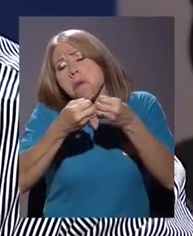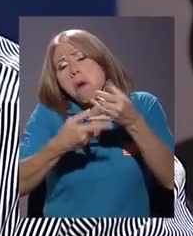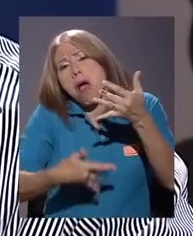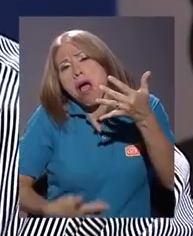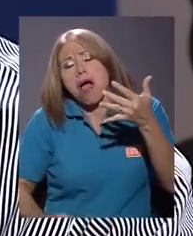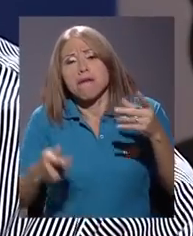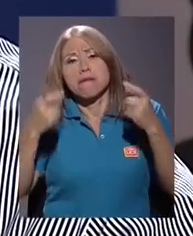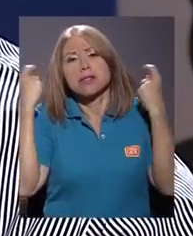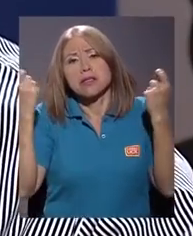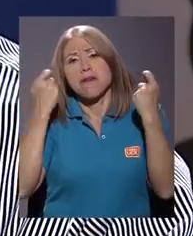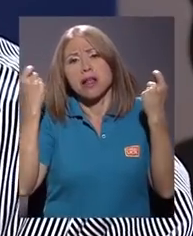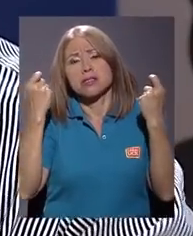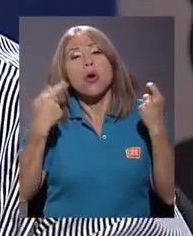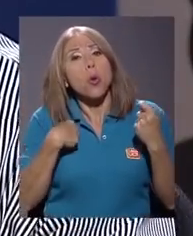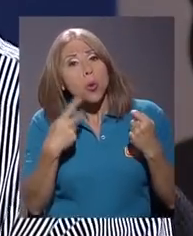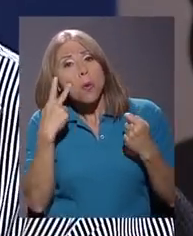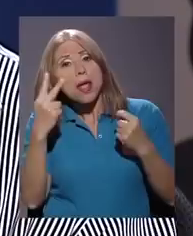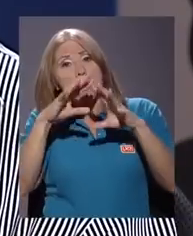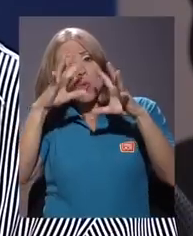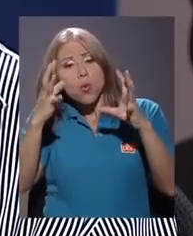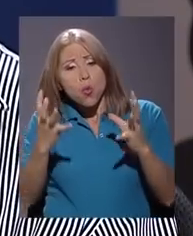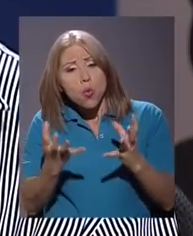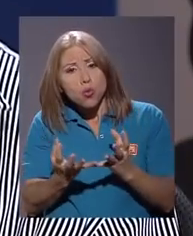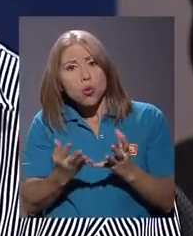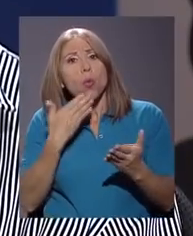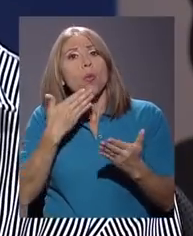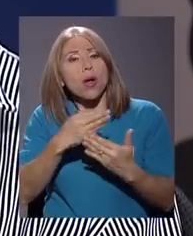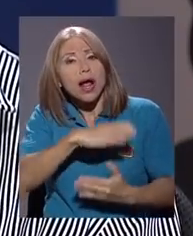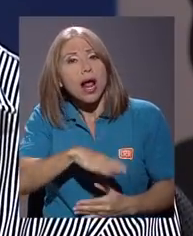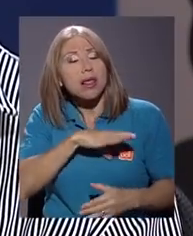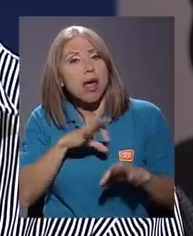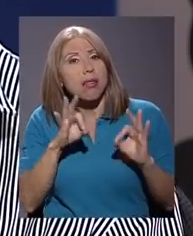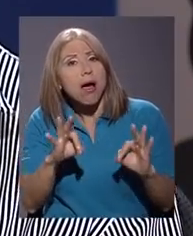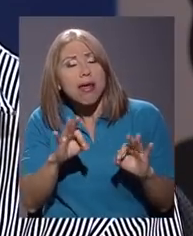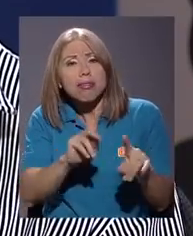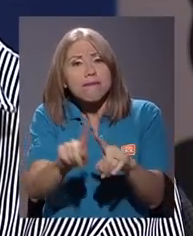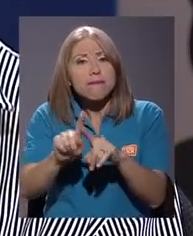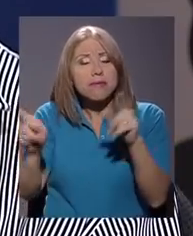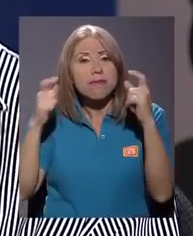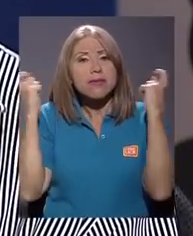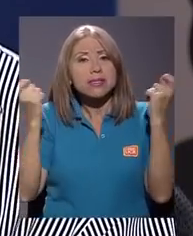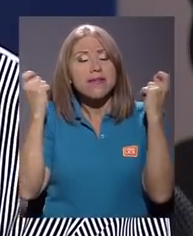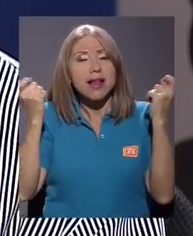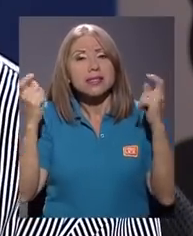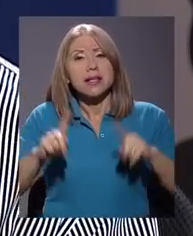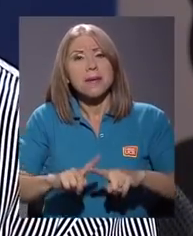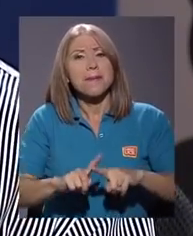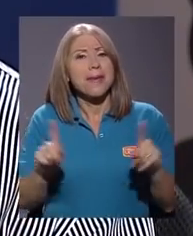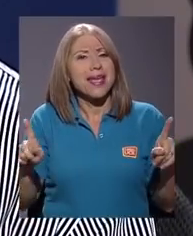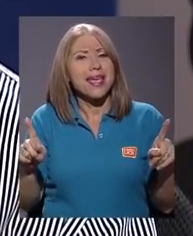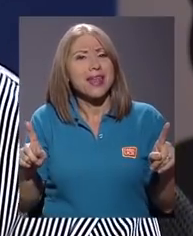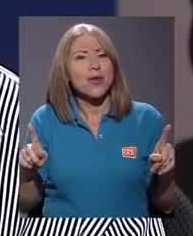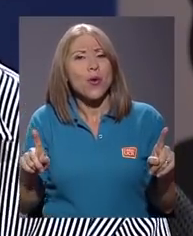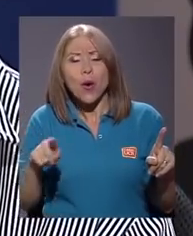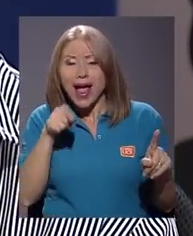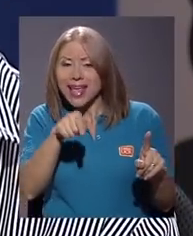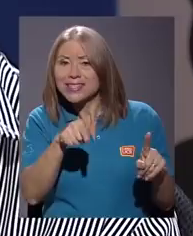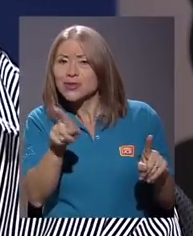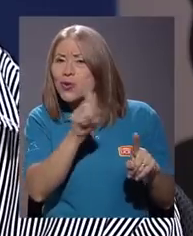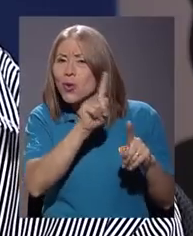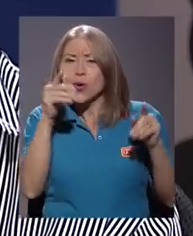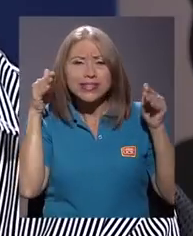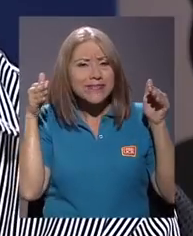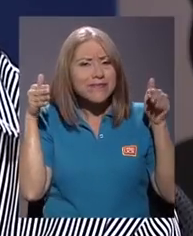mundo y y y y de muy buena calidad pero no el enfoque no es no es en la experiencia eso es lo que a mí